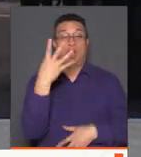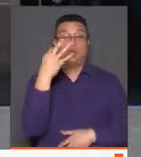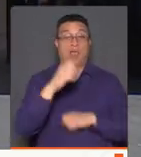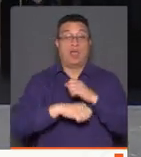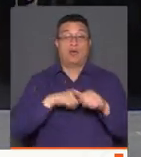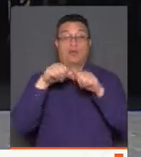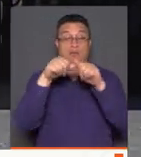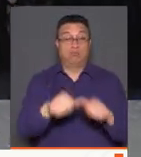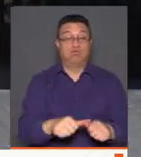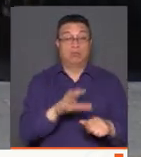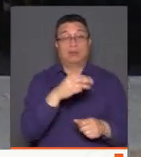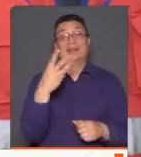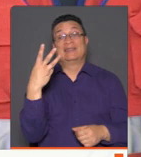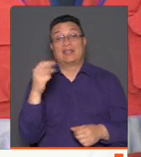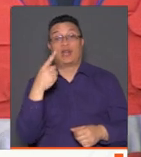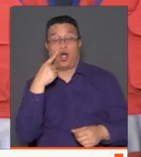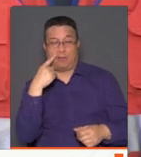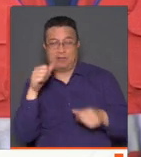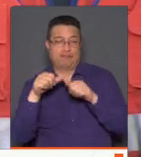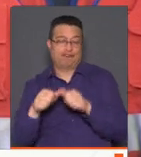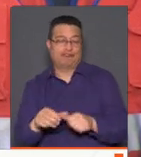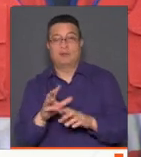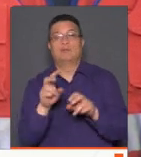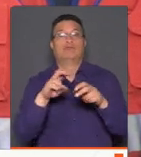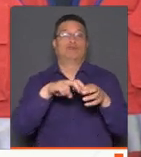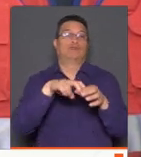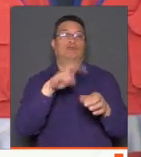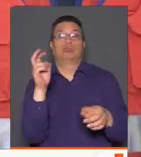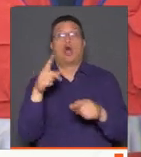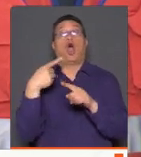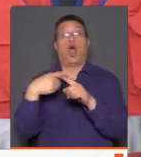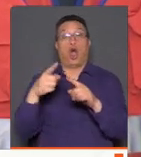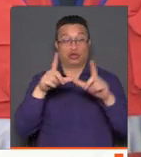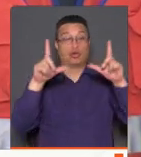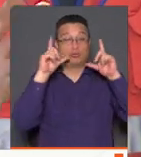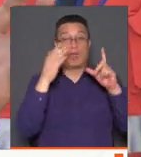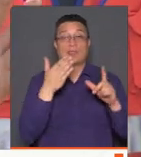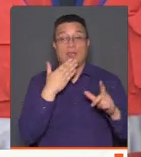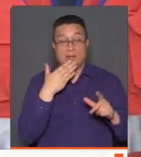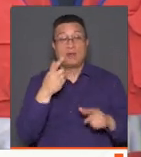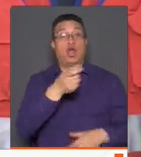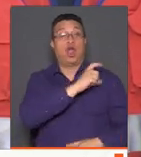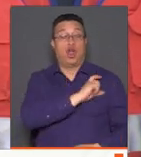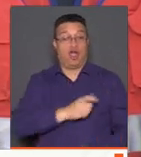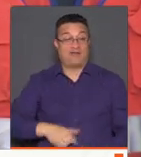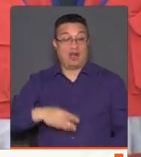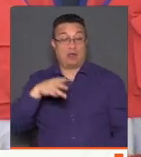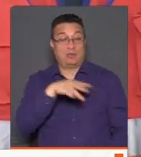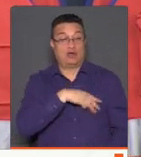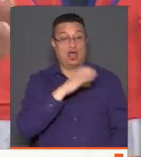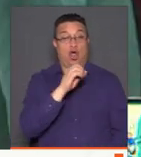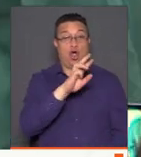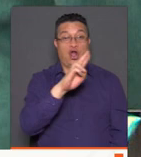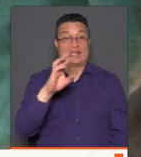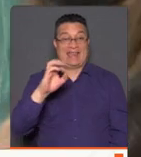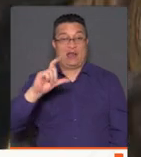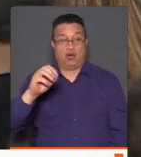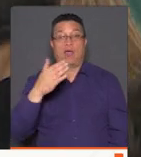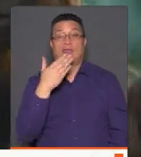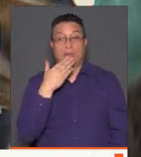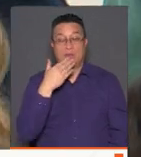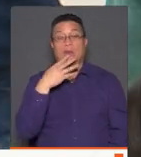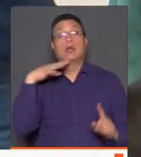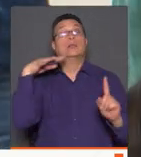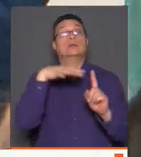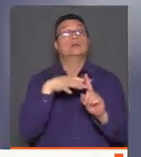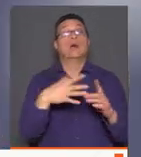de Rincón y 30 de Walker, renuncias que se suman a otras figuras emblemáticas, como la del gobernador metropolitano Claudio Rego, la principal crítica que bajo